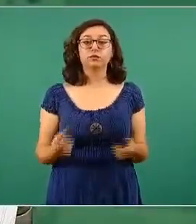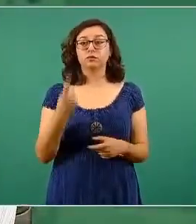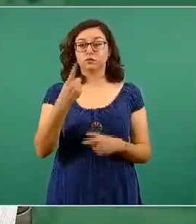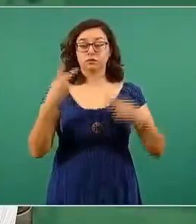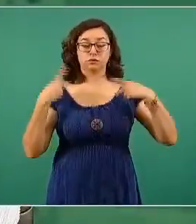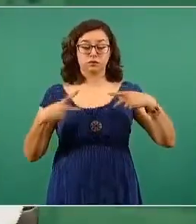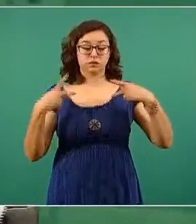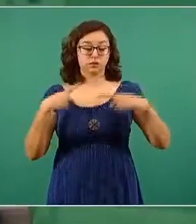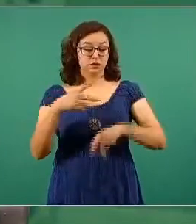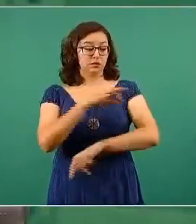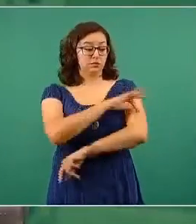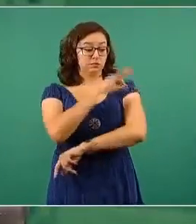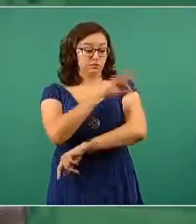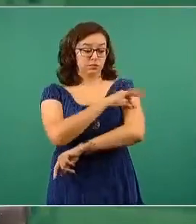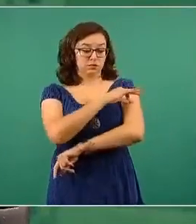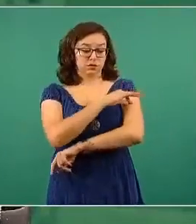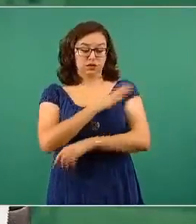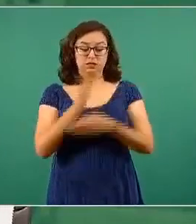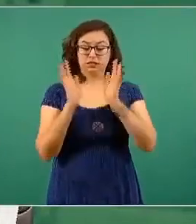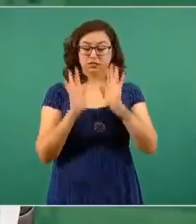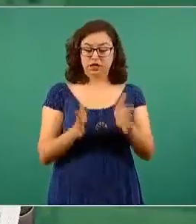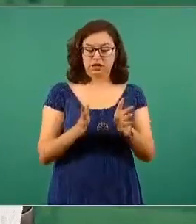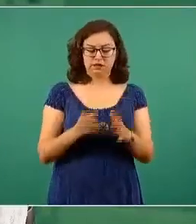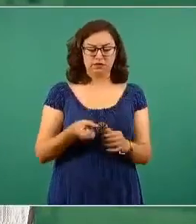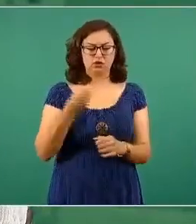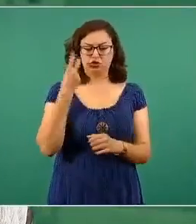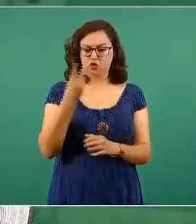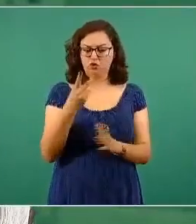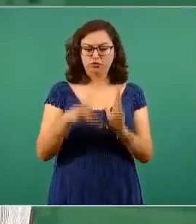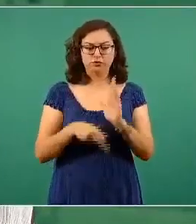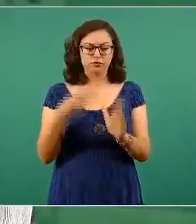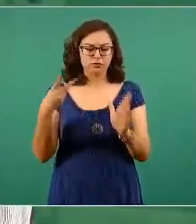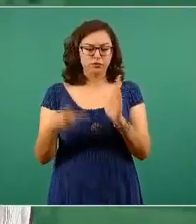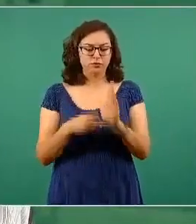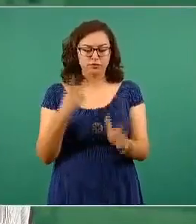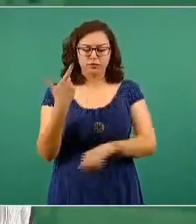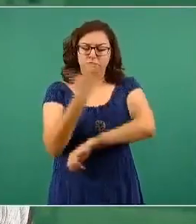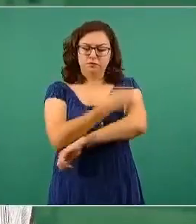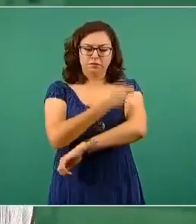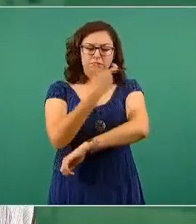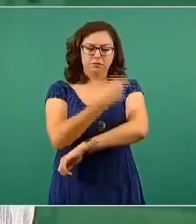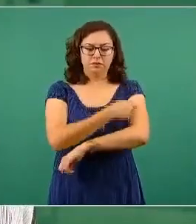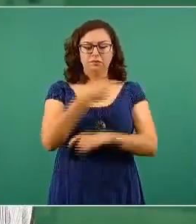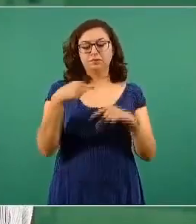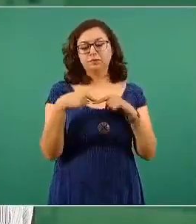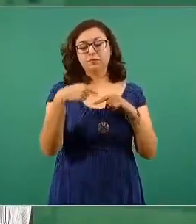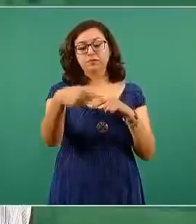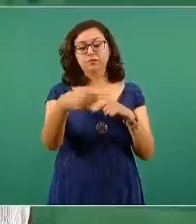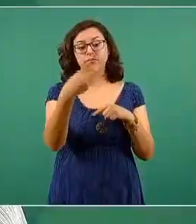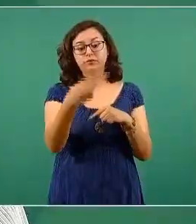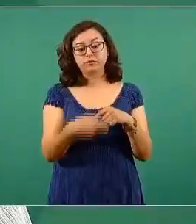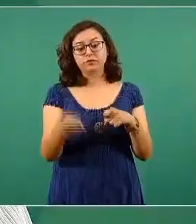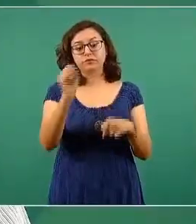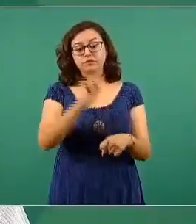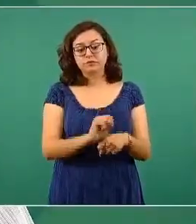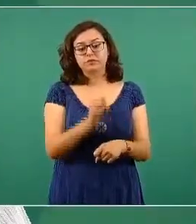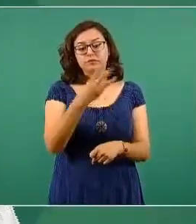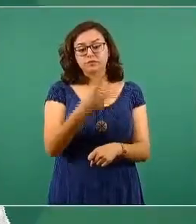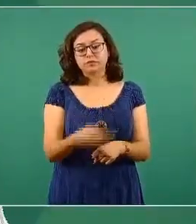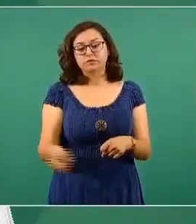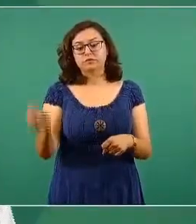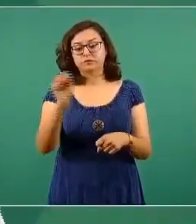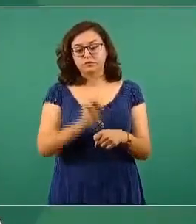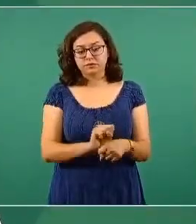esquema completo, e inclusive ya después de que pasaron 2 semanas de que recibió la segunda dosis, si es que esa es su vacuna, o 3 semanas de que